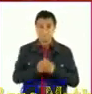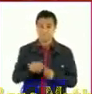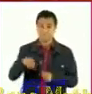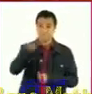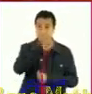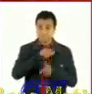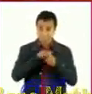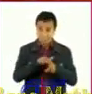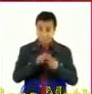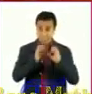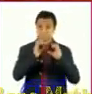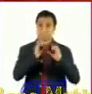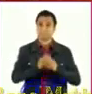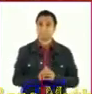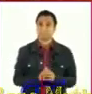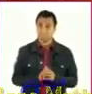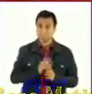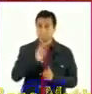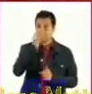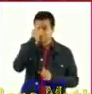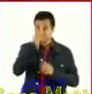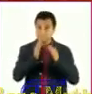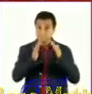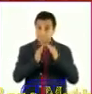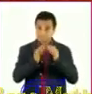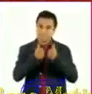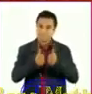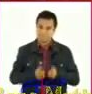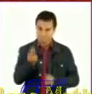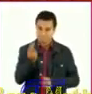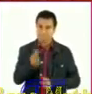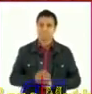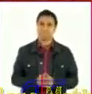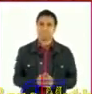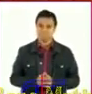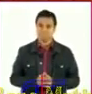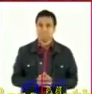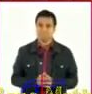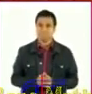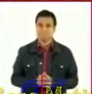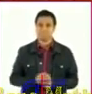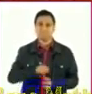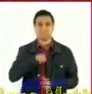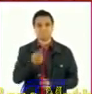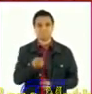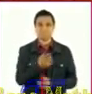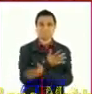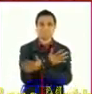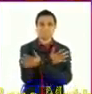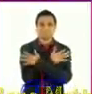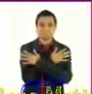Continúen cuidándose en casa y recuerden no salir si no es necesario. Les enviamos